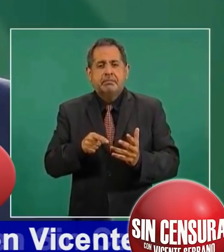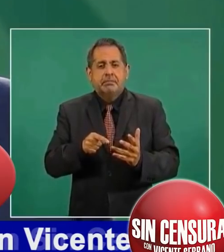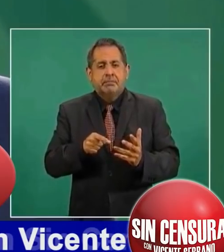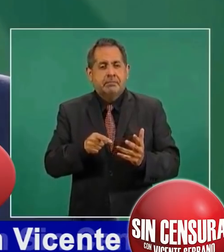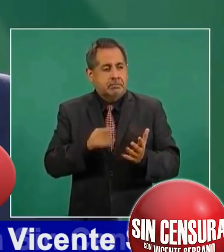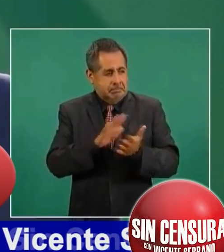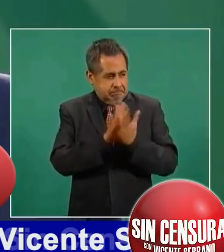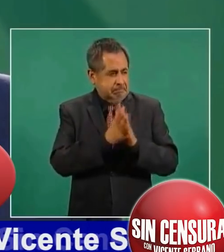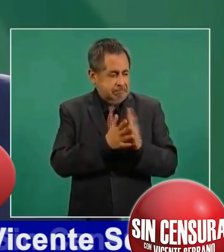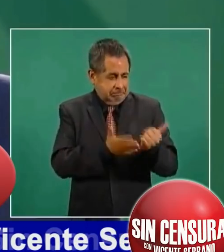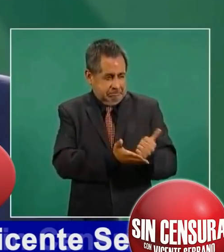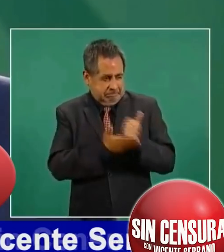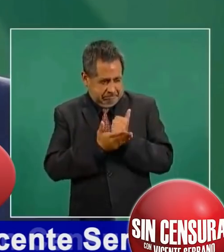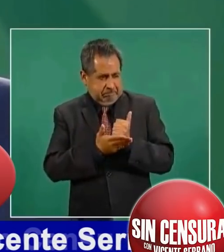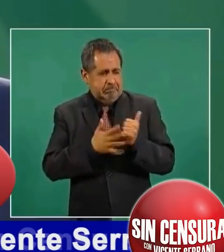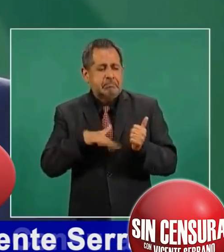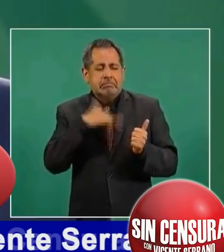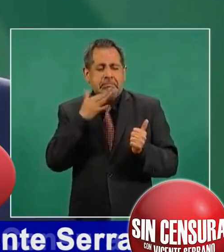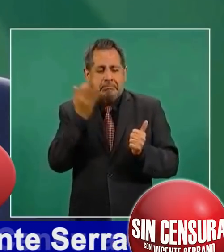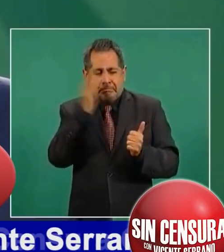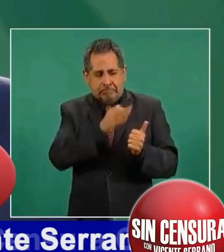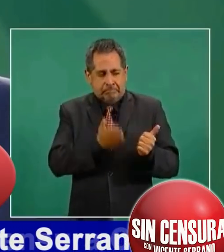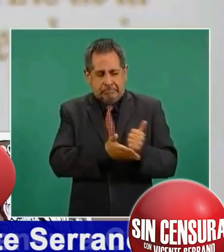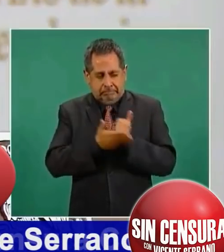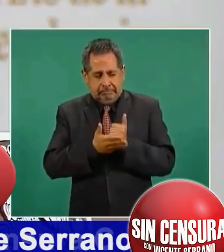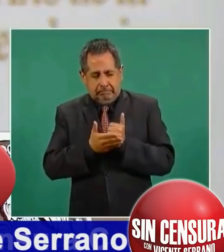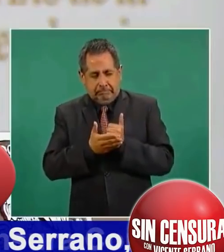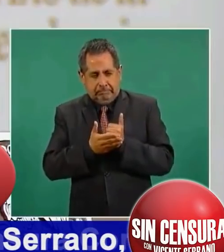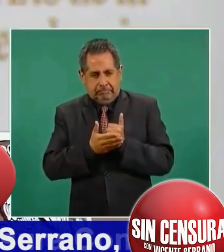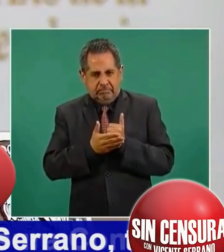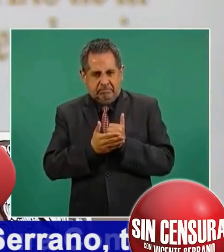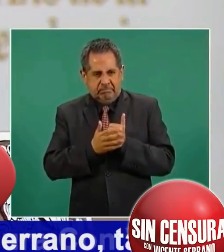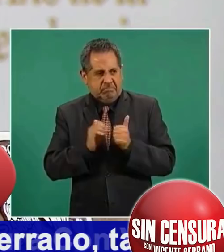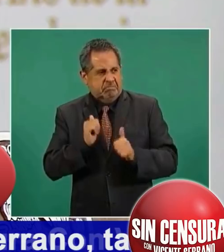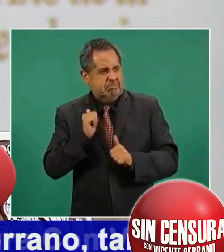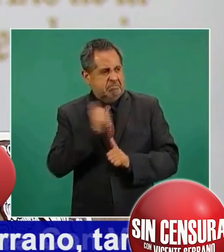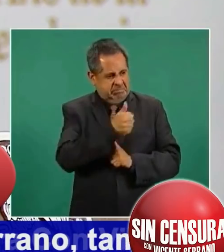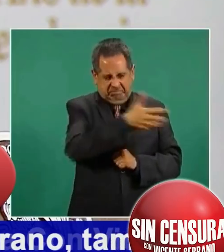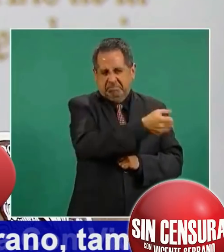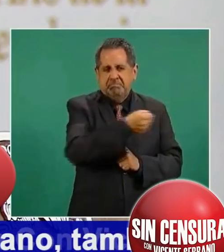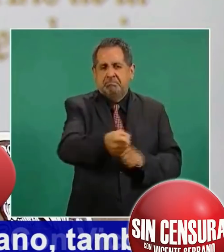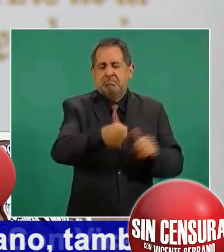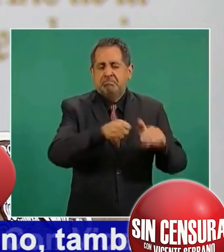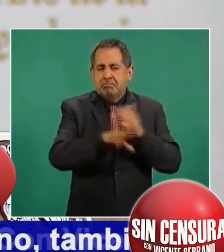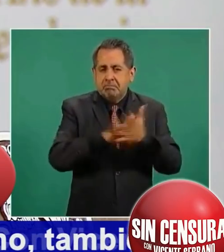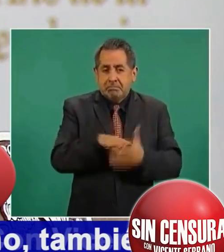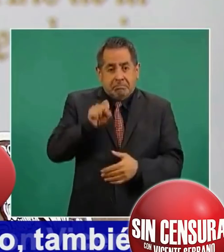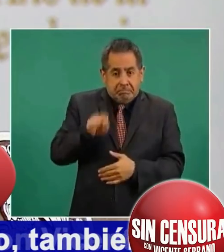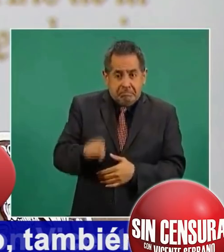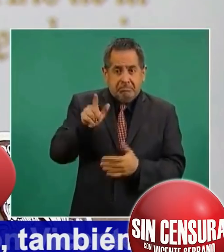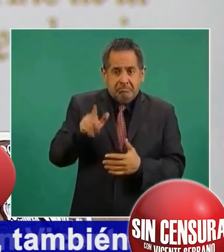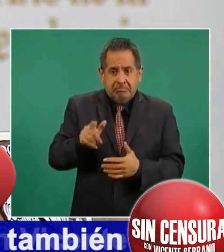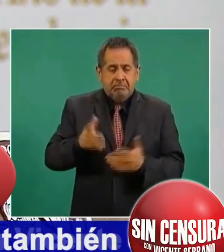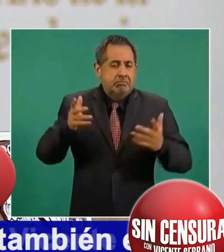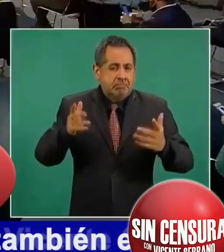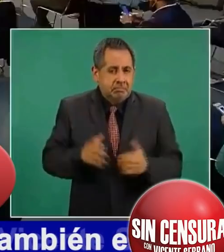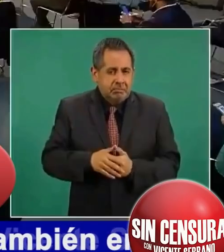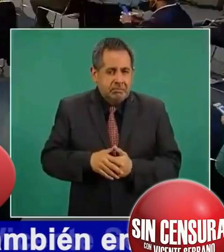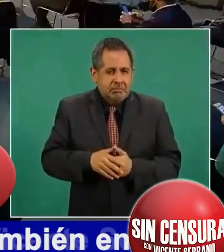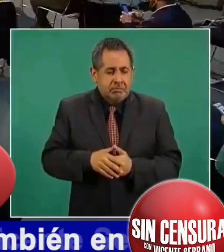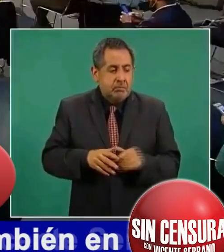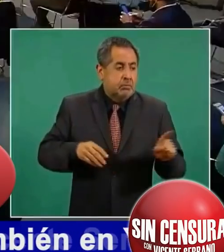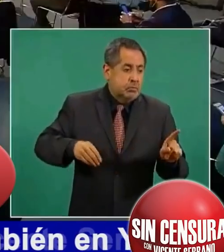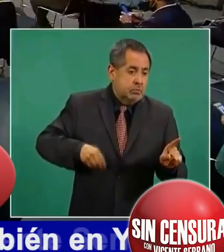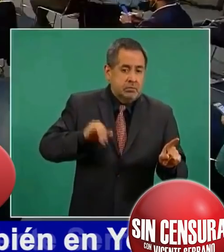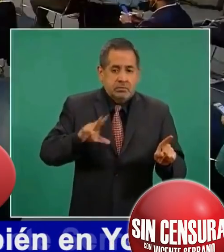para que les ayudara en el fraude, lo tienen en la cárcel. No sé si sea culpable o no,